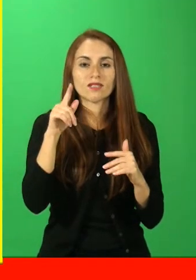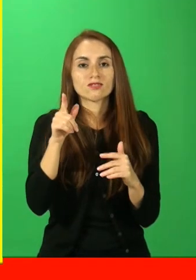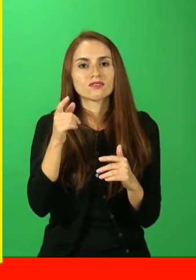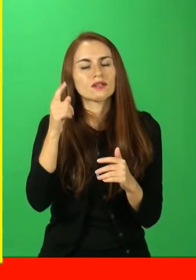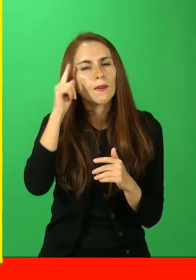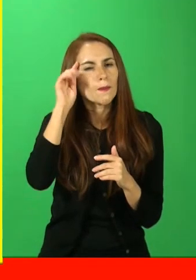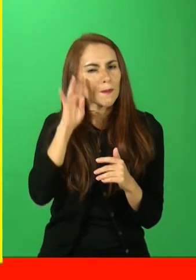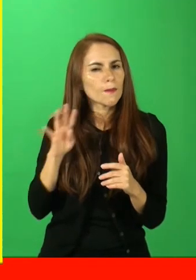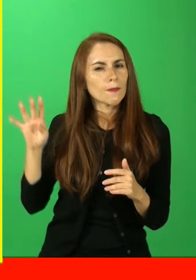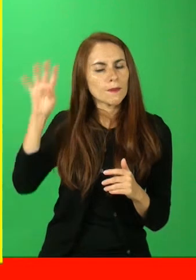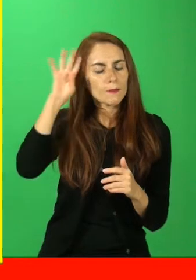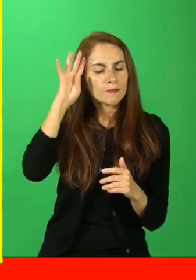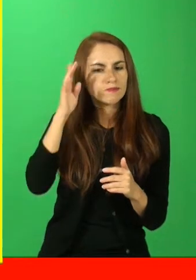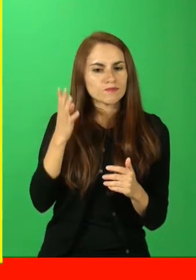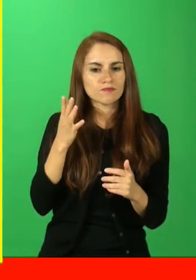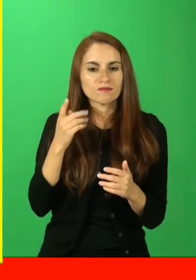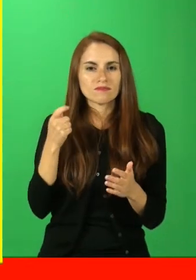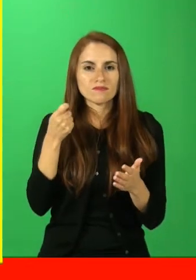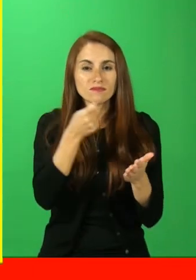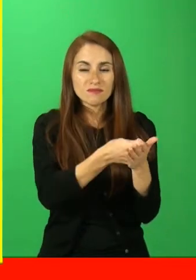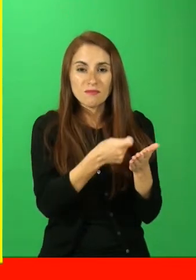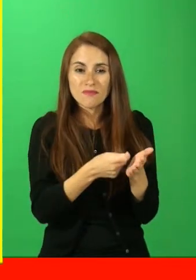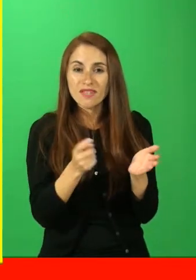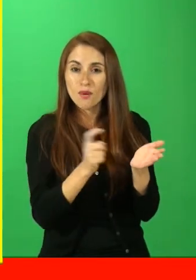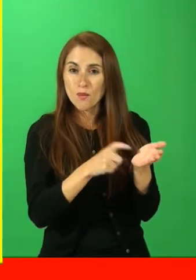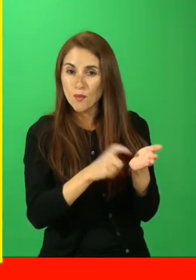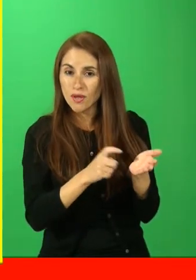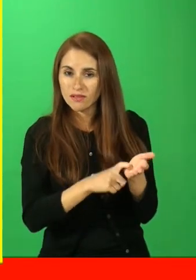deja de pagar todas las imposiciones que